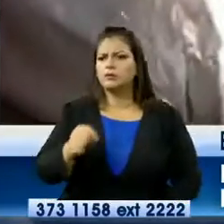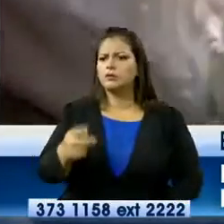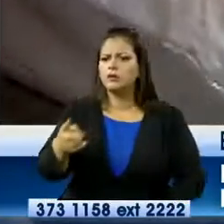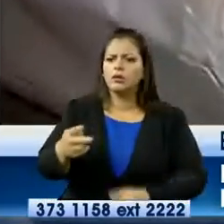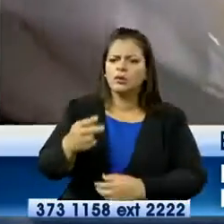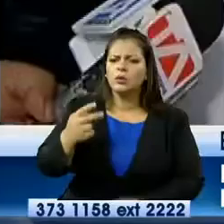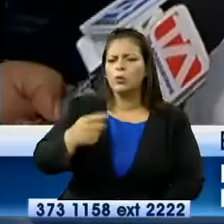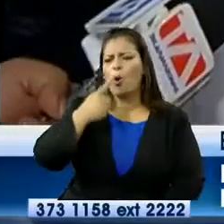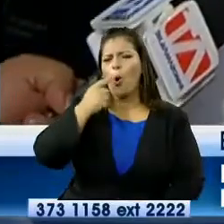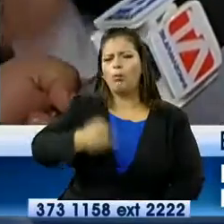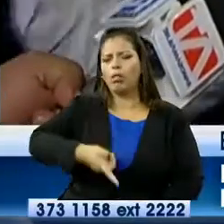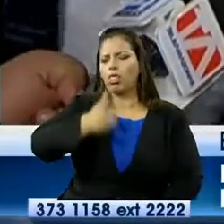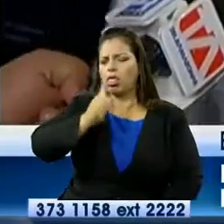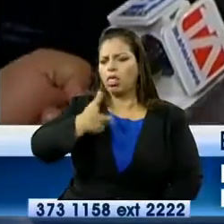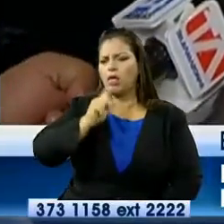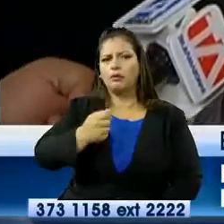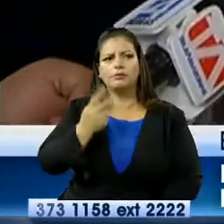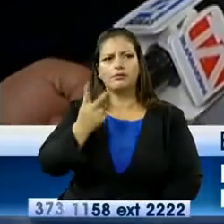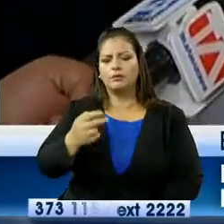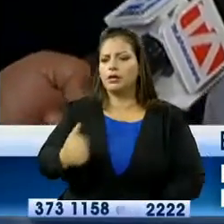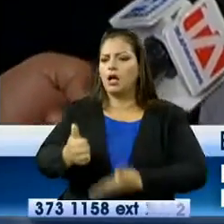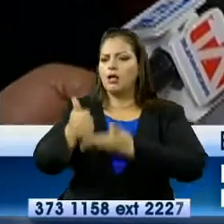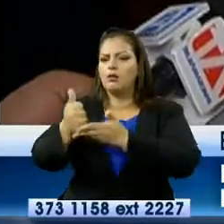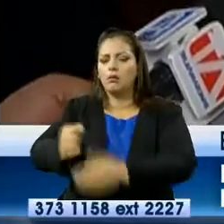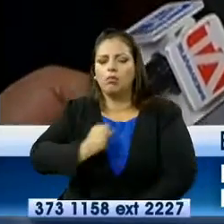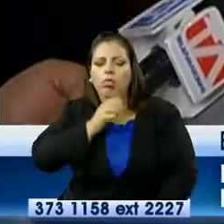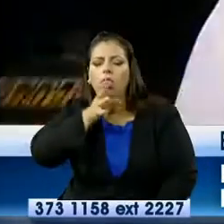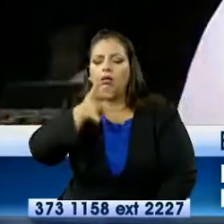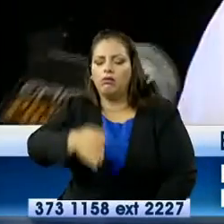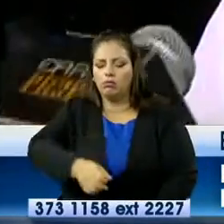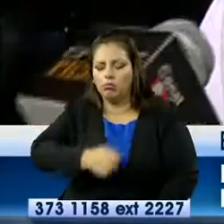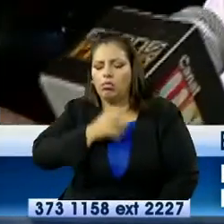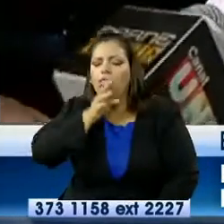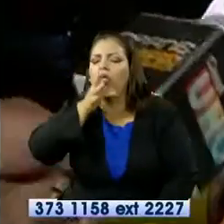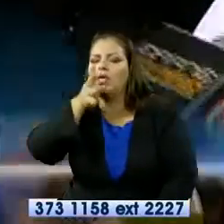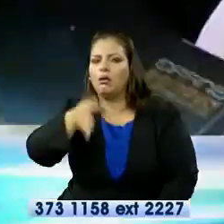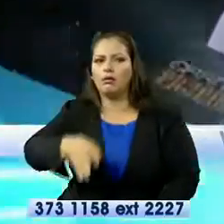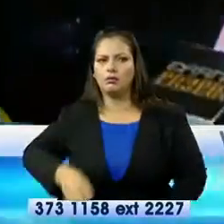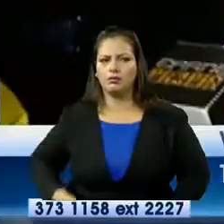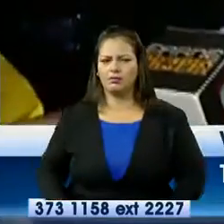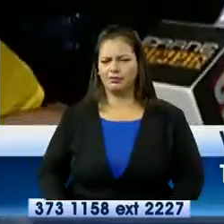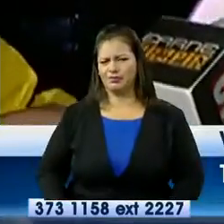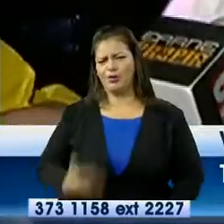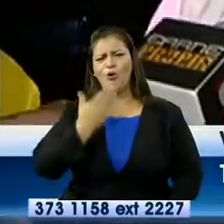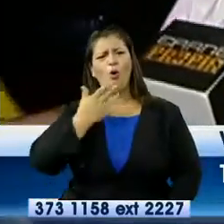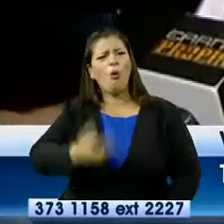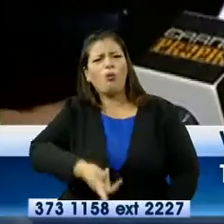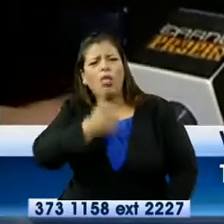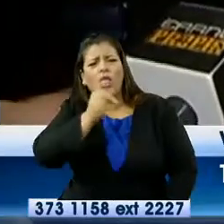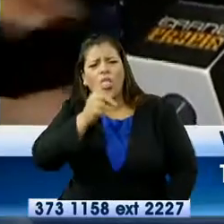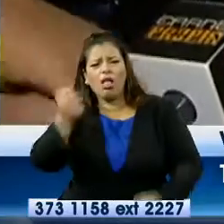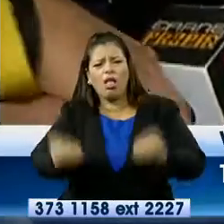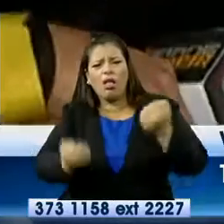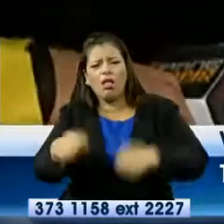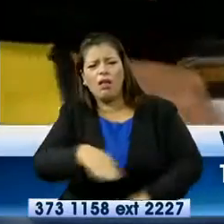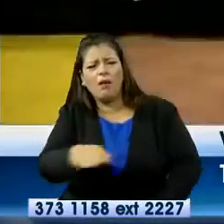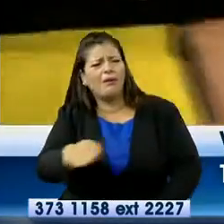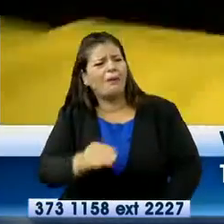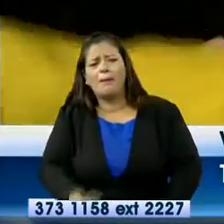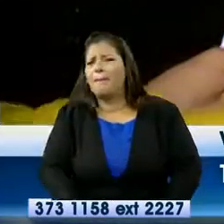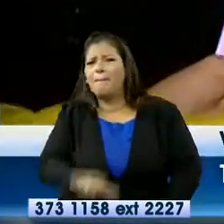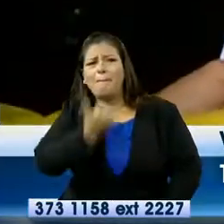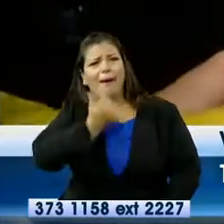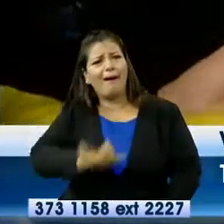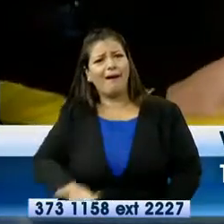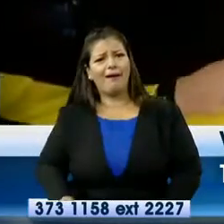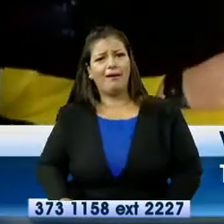señor. Y le sacamos, estaba vomitando todo el alcohol. No debería manejar en ese extremo, ¿cómo va a manejar con tan... tomar hasta